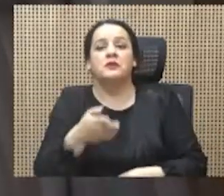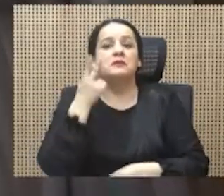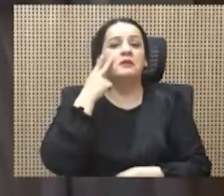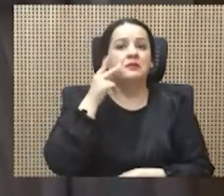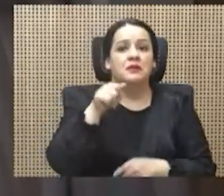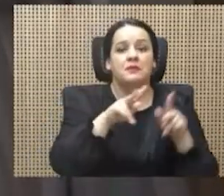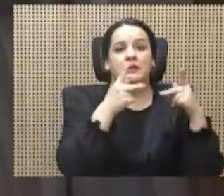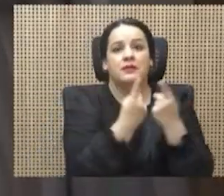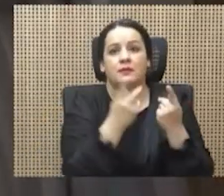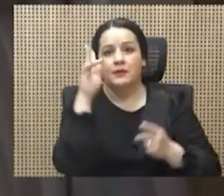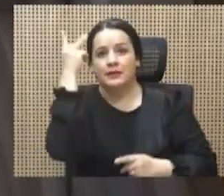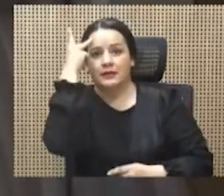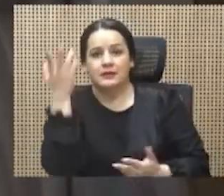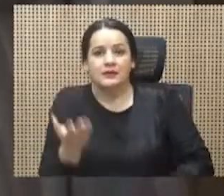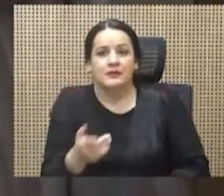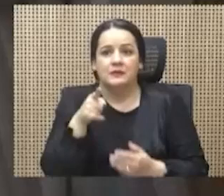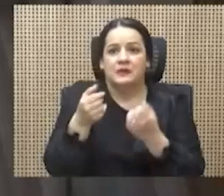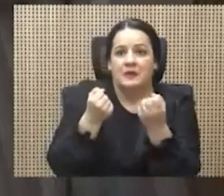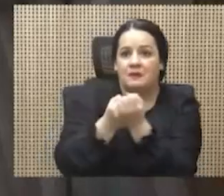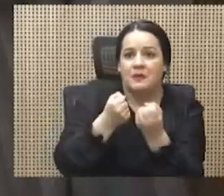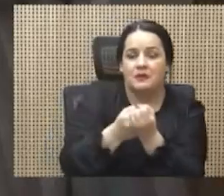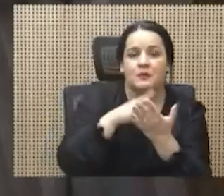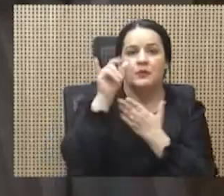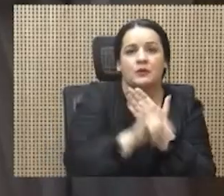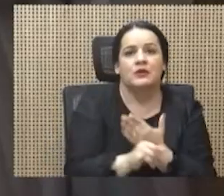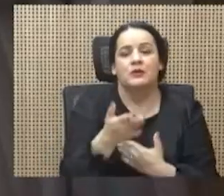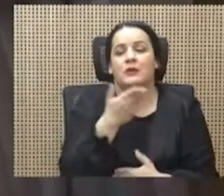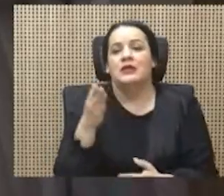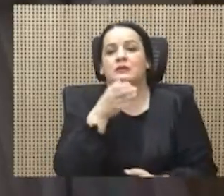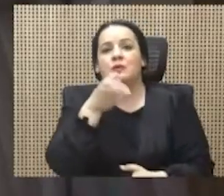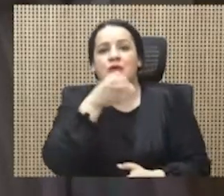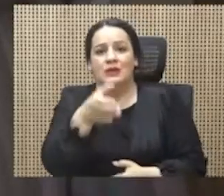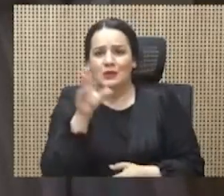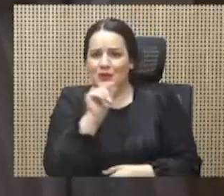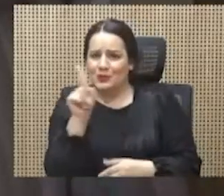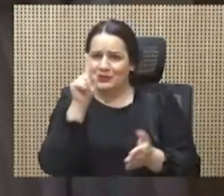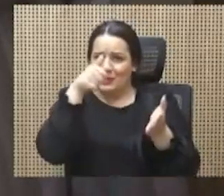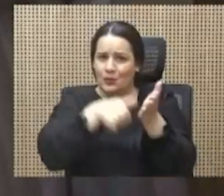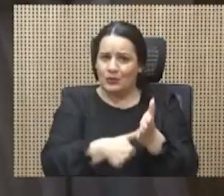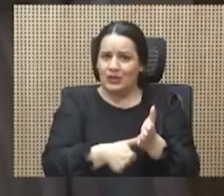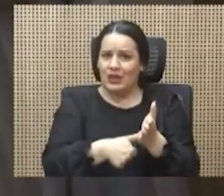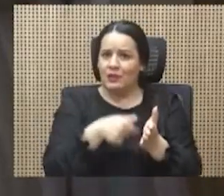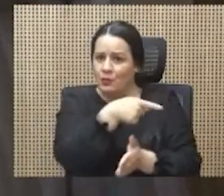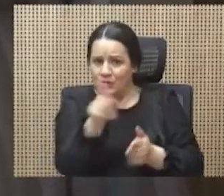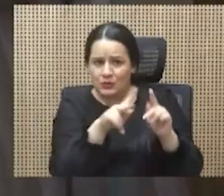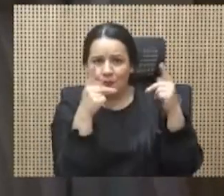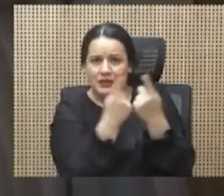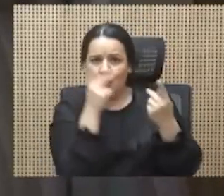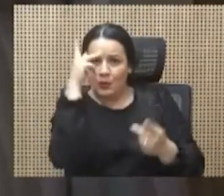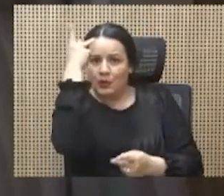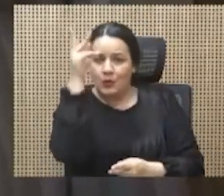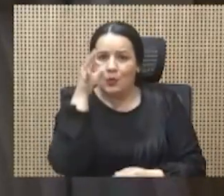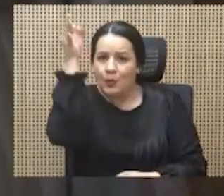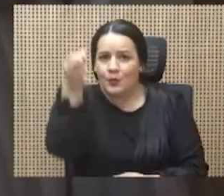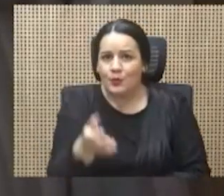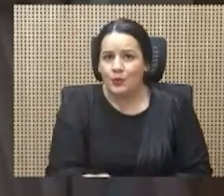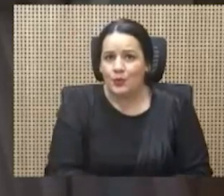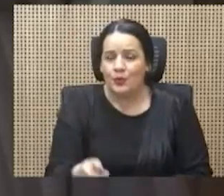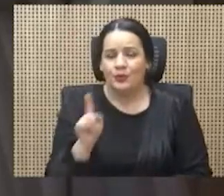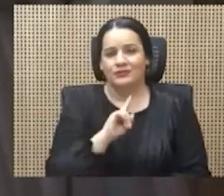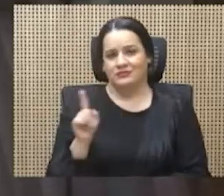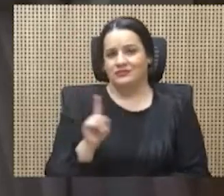partidos políticos apoyan estos proyectos y sugerir que no se vote por esos partidos políticos en el futuro.